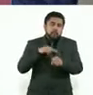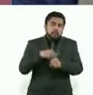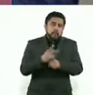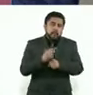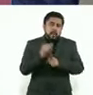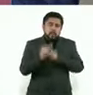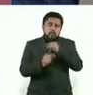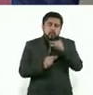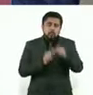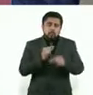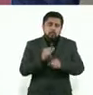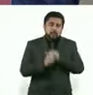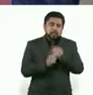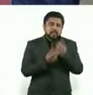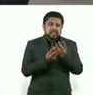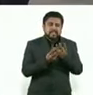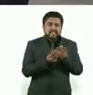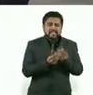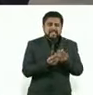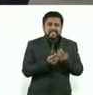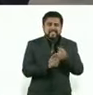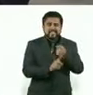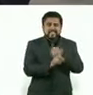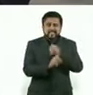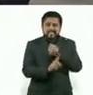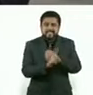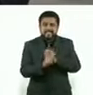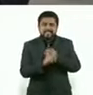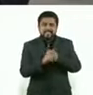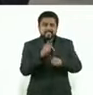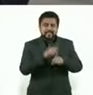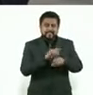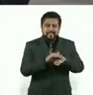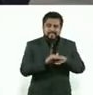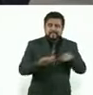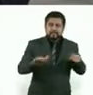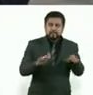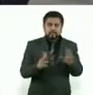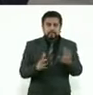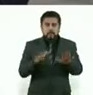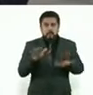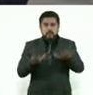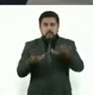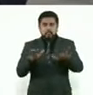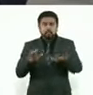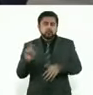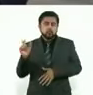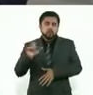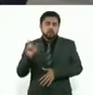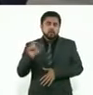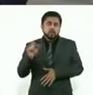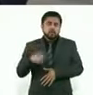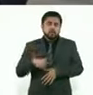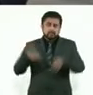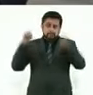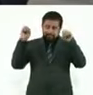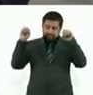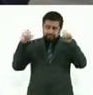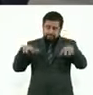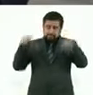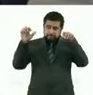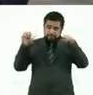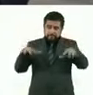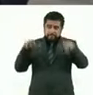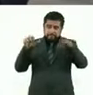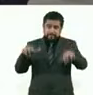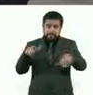lleva a tener baches. Y en ocasiones cuando tenemos temporadas donde es intensa la lluvia, se